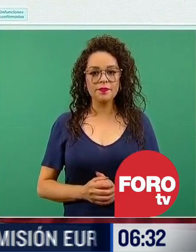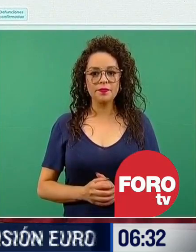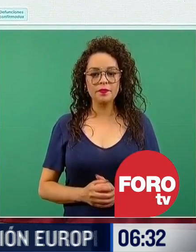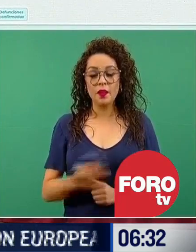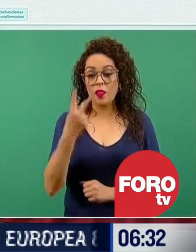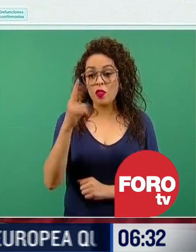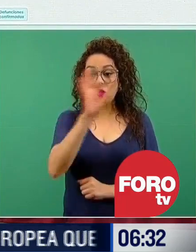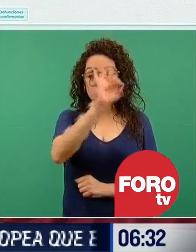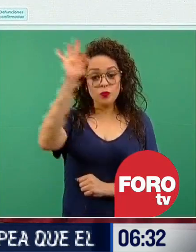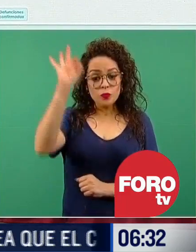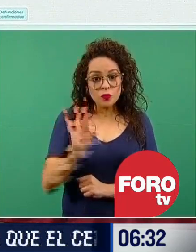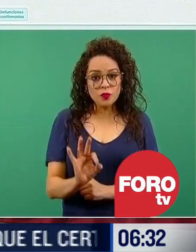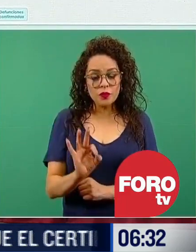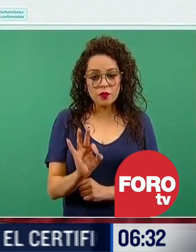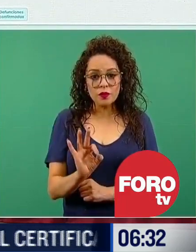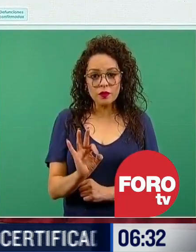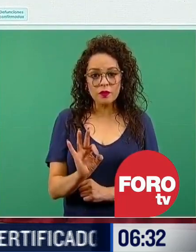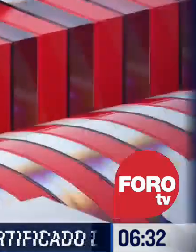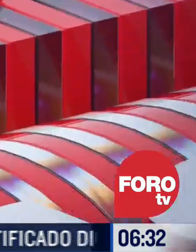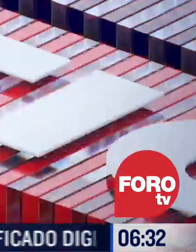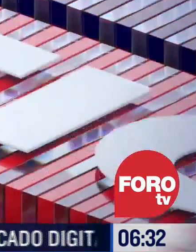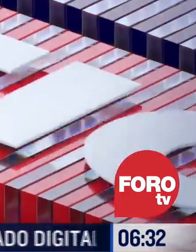vacunas contra el SARS-CoV-2.